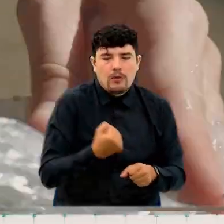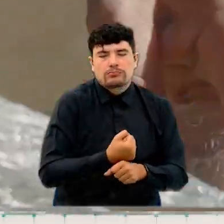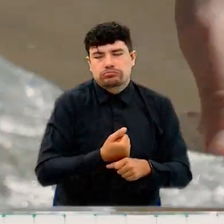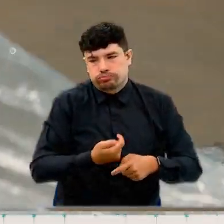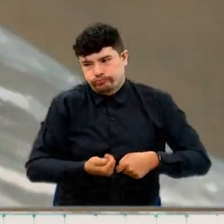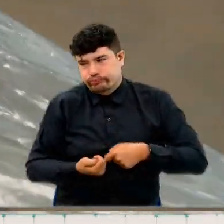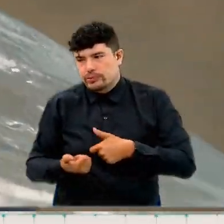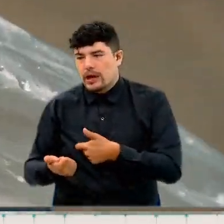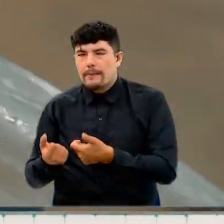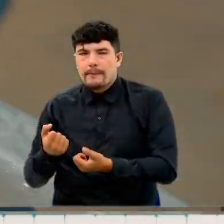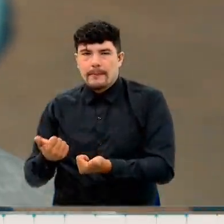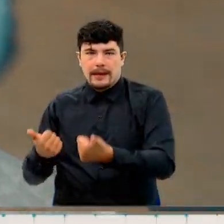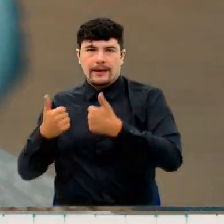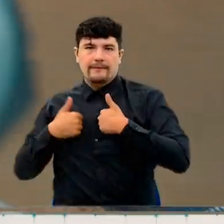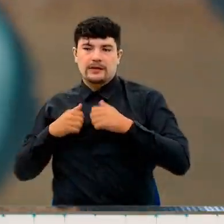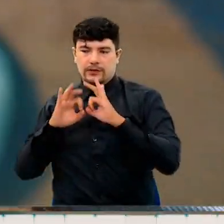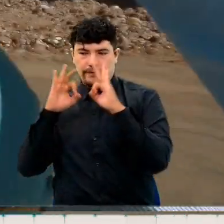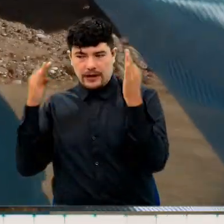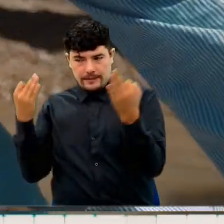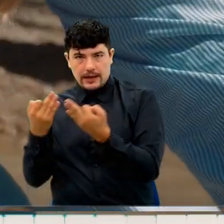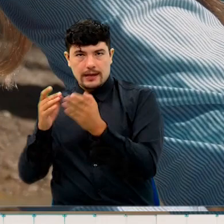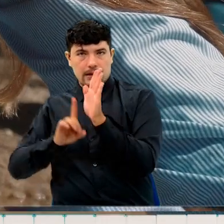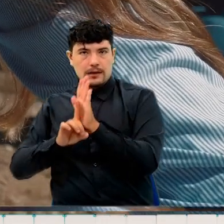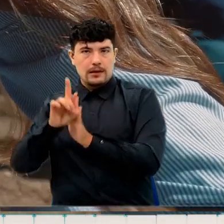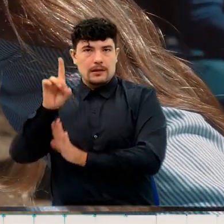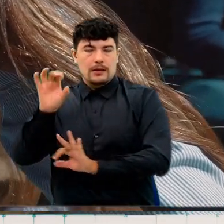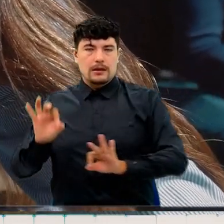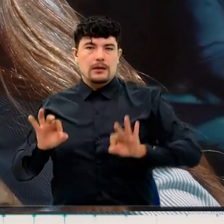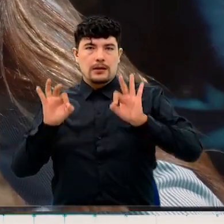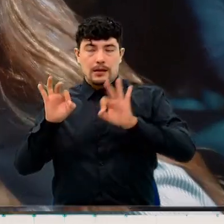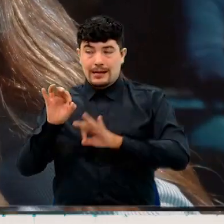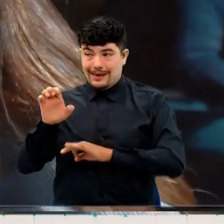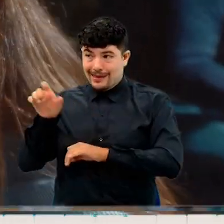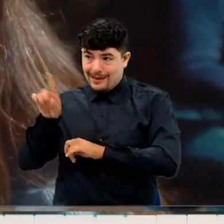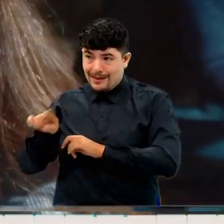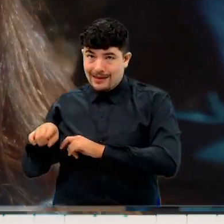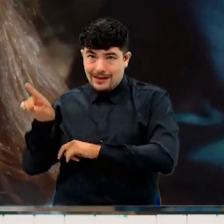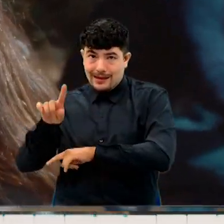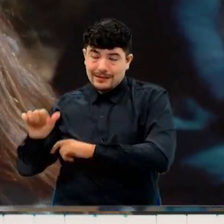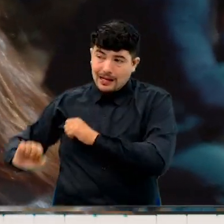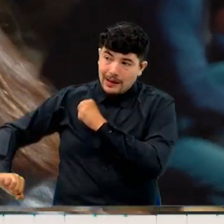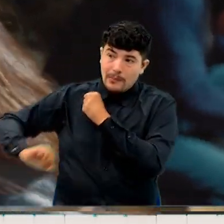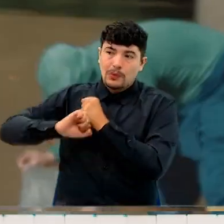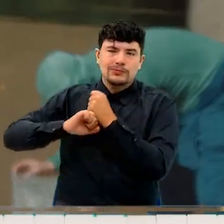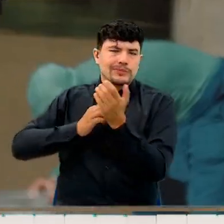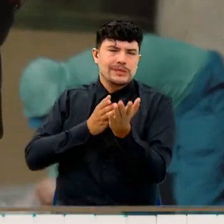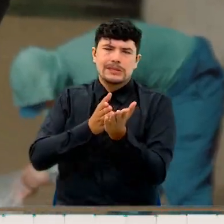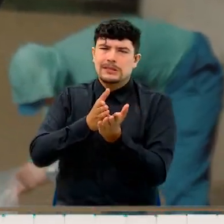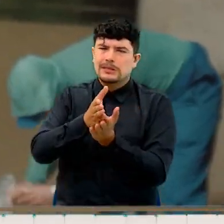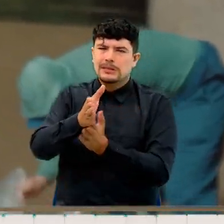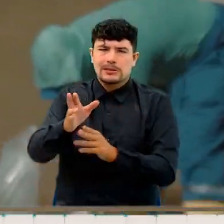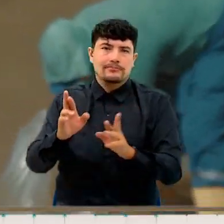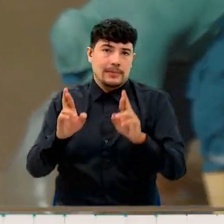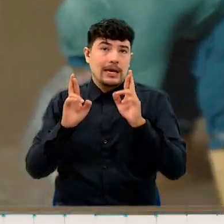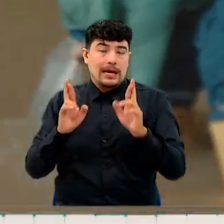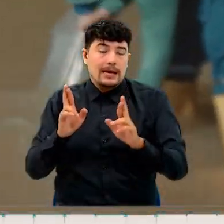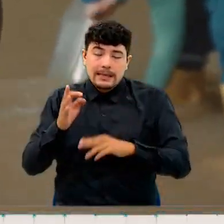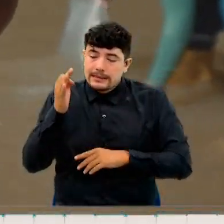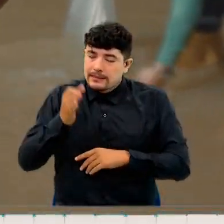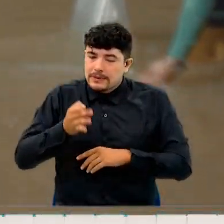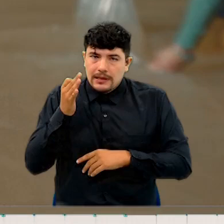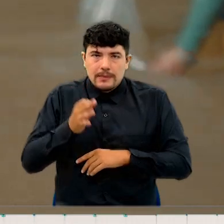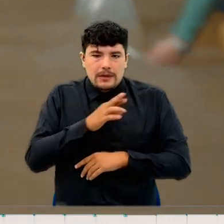y enseñamos a que siga creciendo, ¿no? Y con el apoyo de ellos, porque siempre han estado ahí, entonces eso